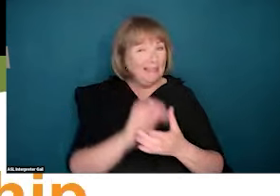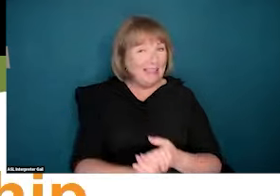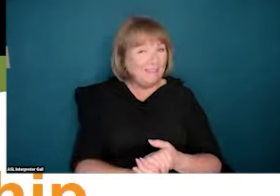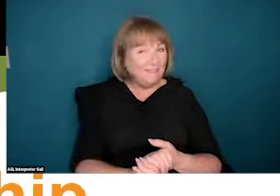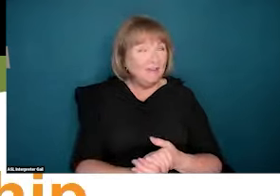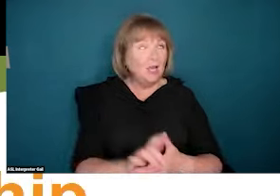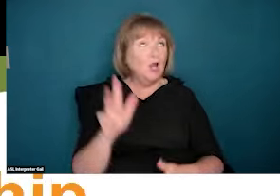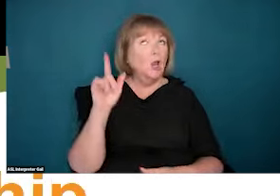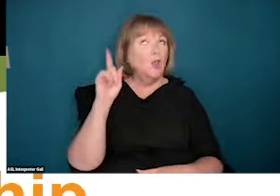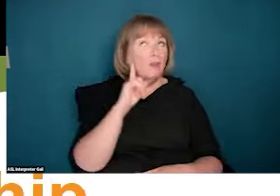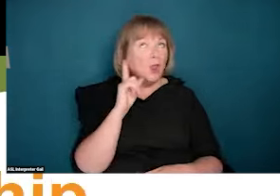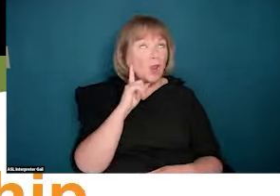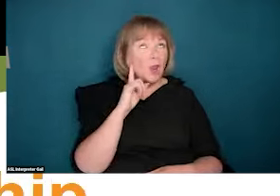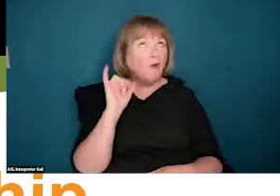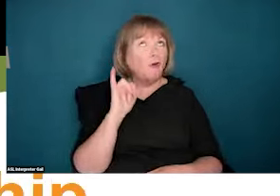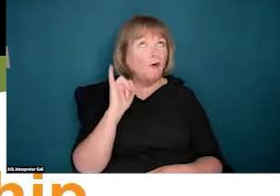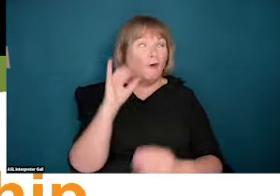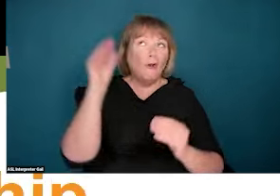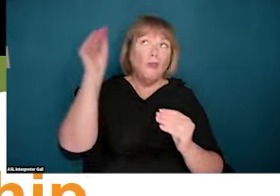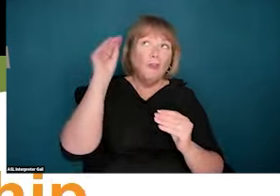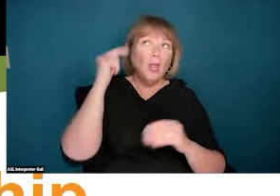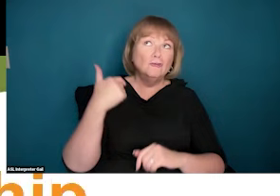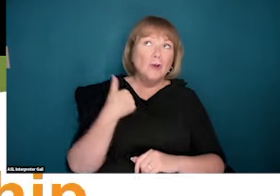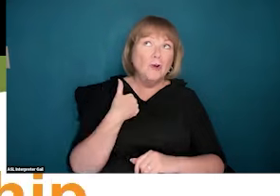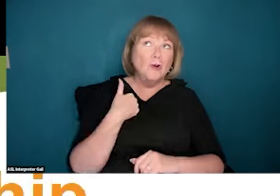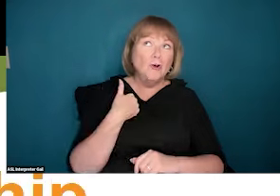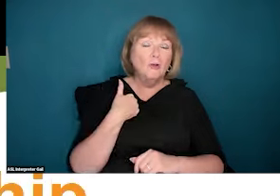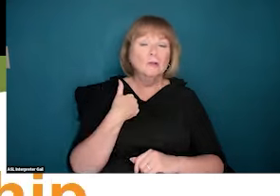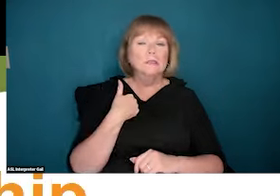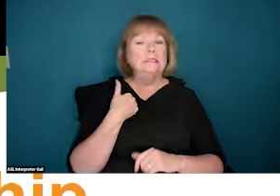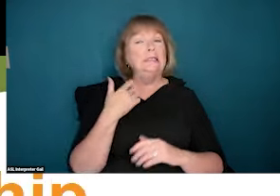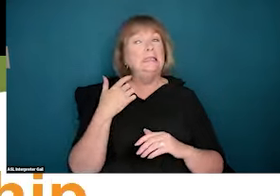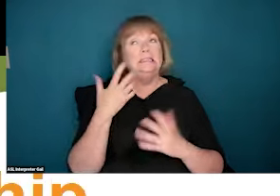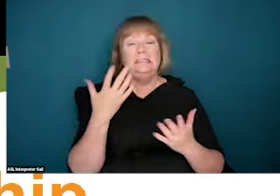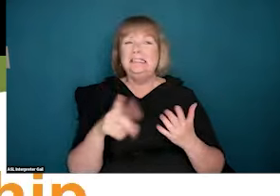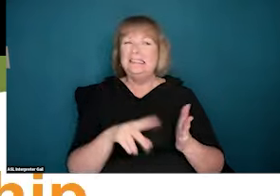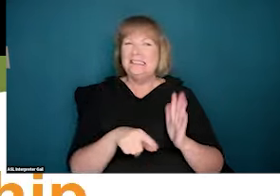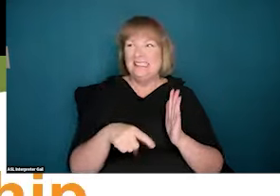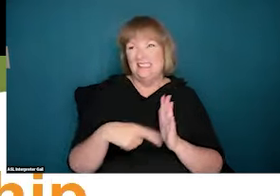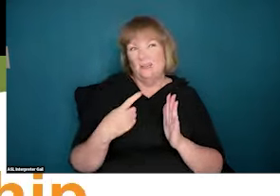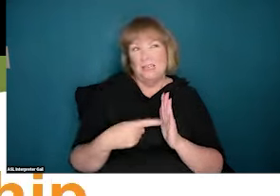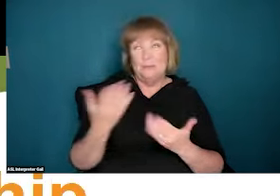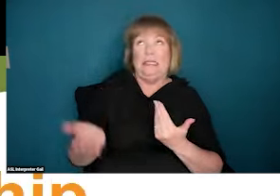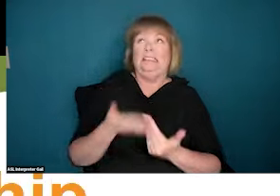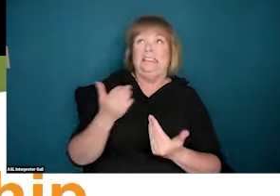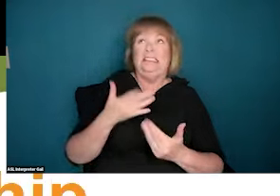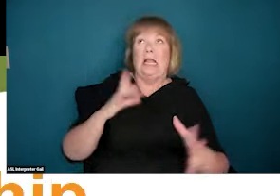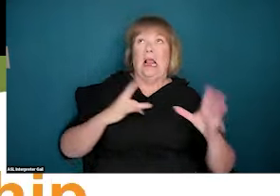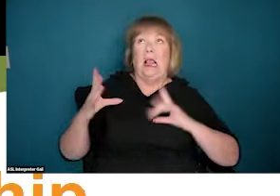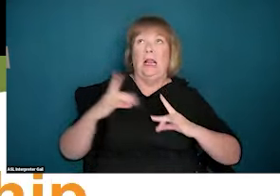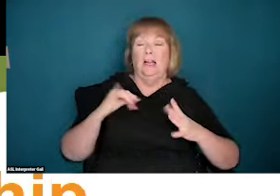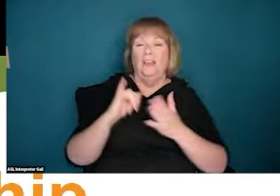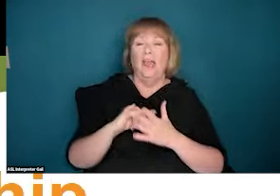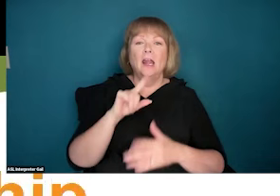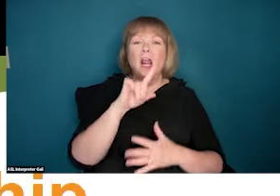mitos que muchas veces la gente escucha o se les dice y los creen. Y algunas veces pueden